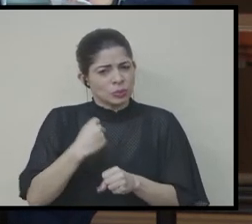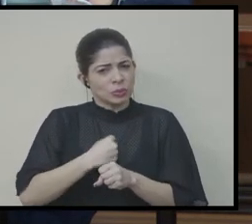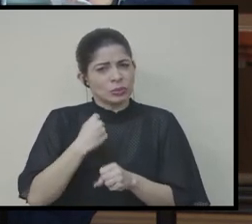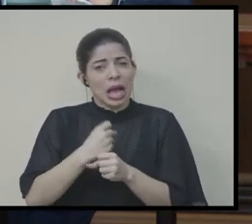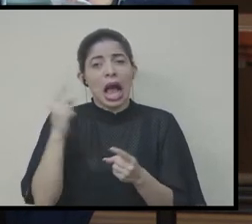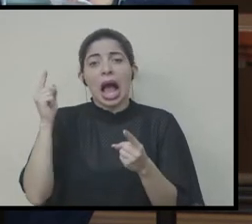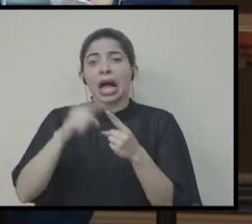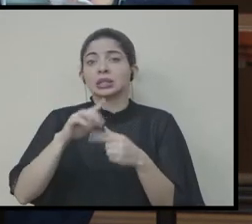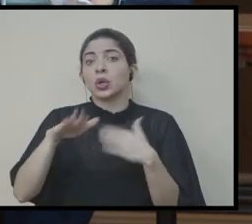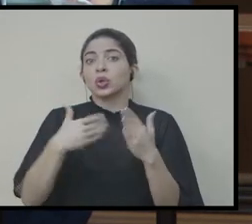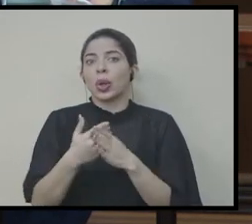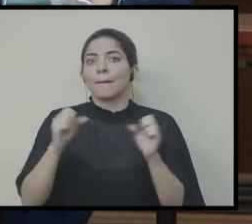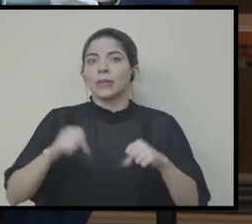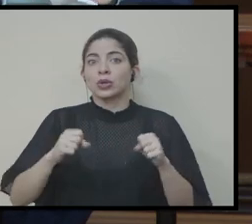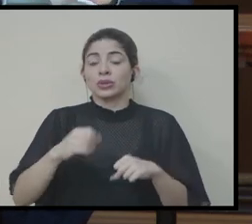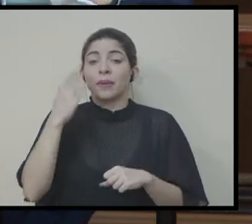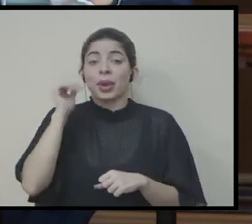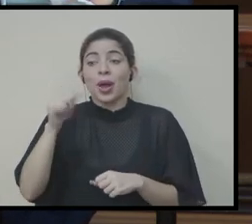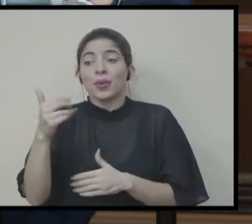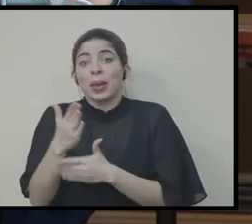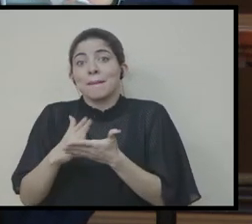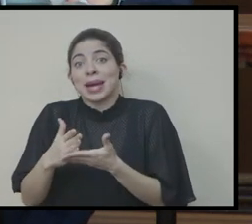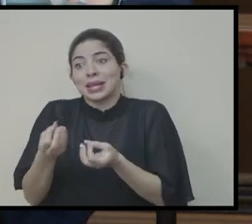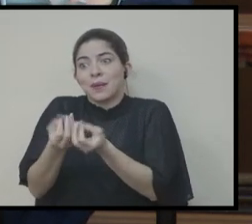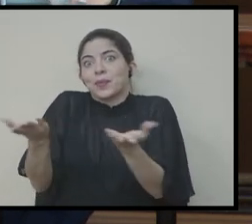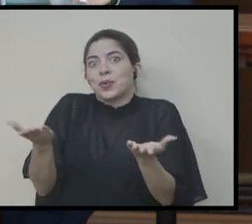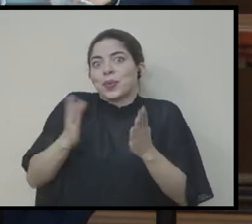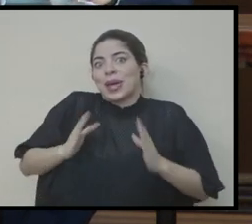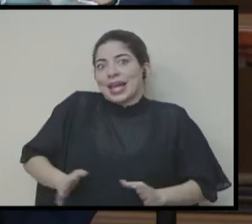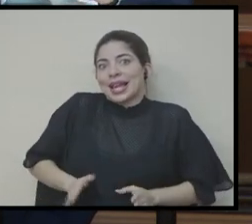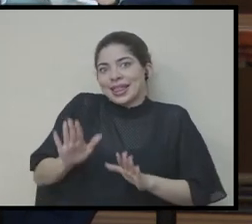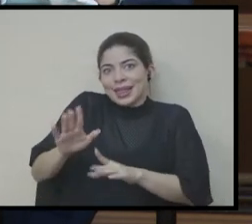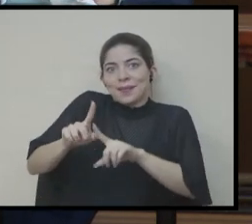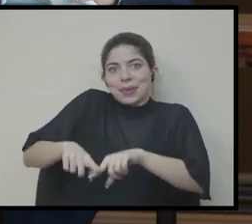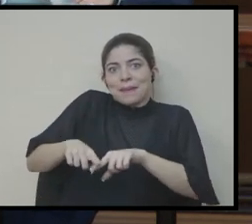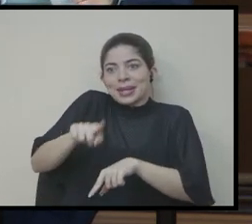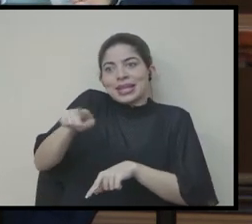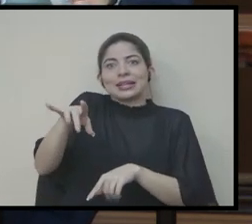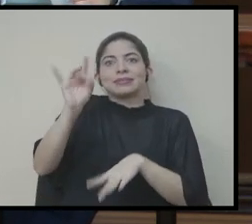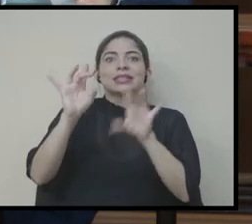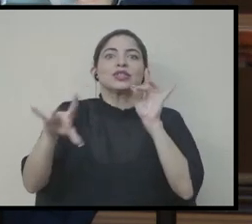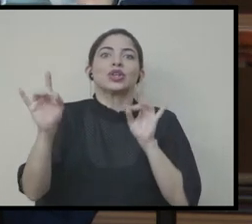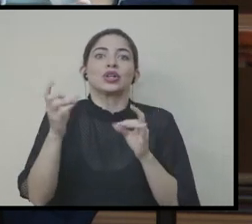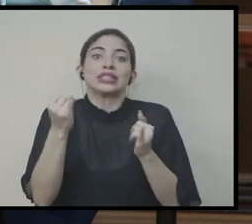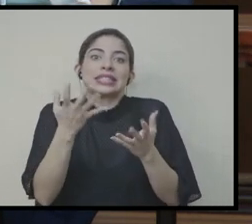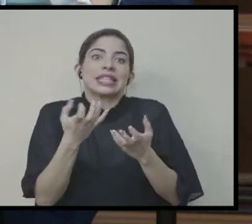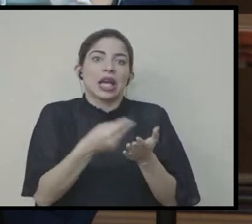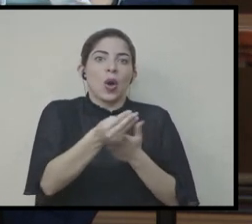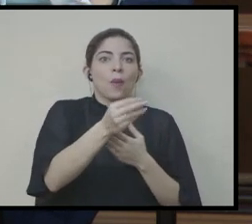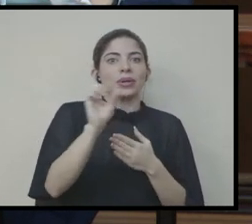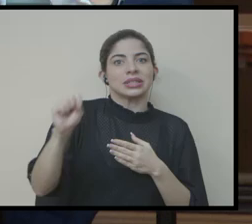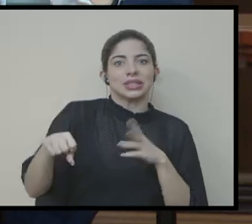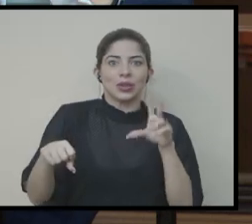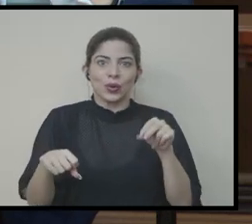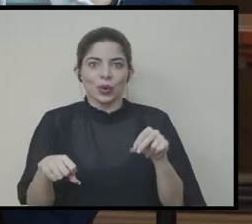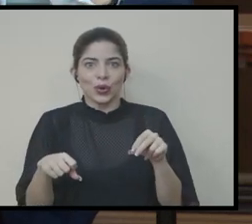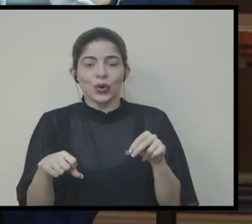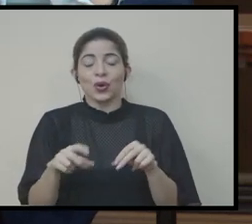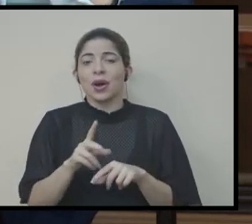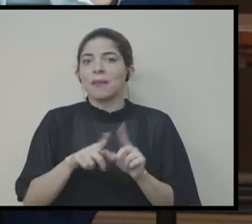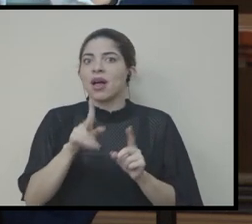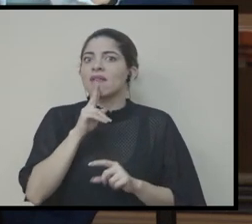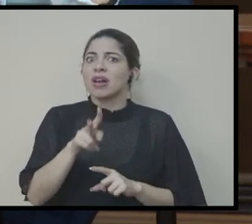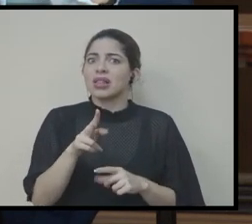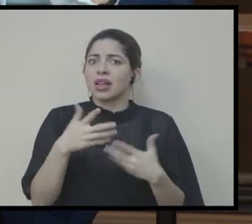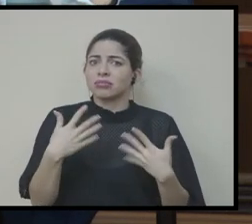hasta donde nosotros podamos, porque la otra parte pues la tiene el público o el cliente, que es el que elige si quiere consumir o no. Y la